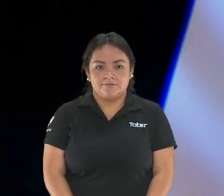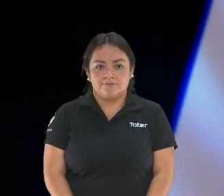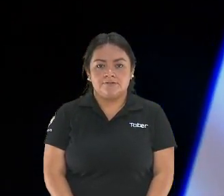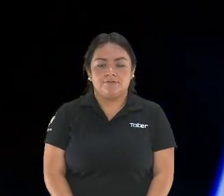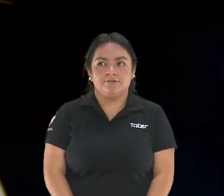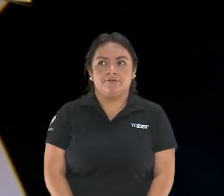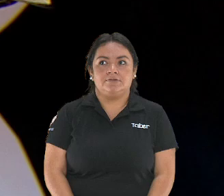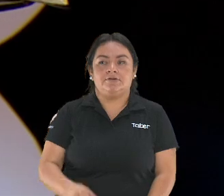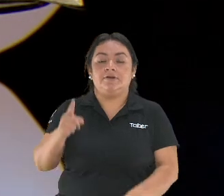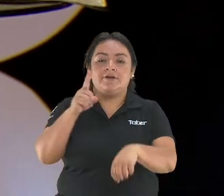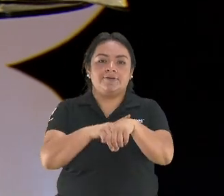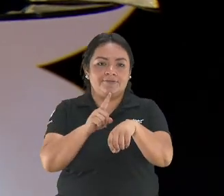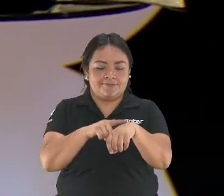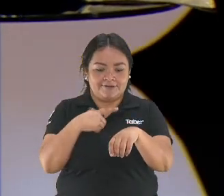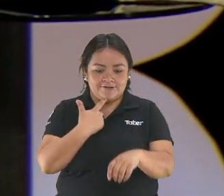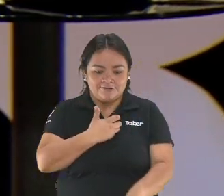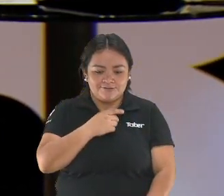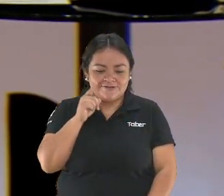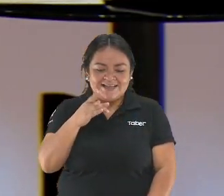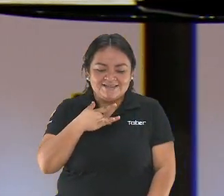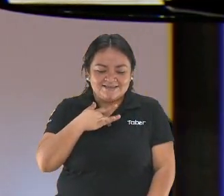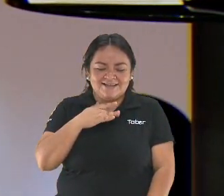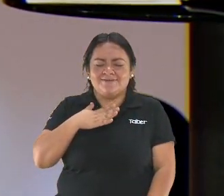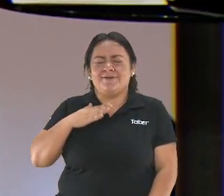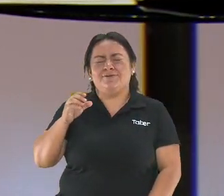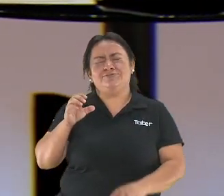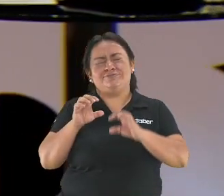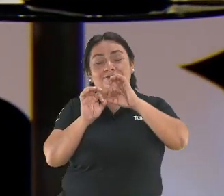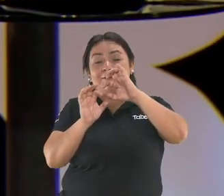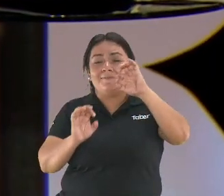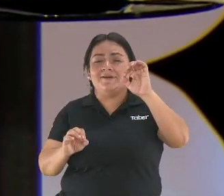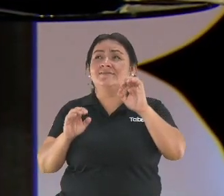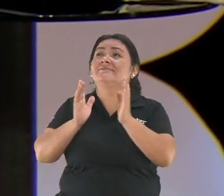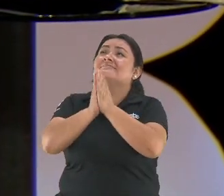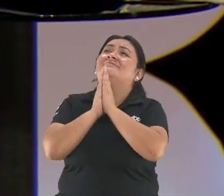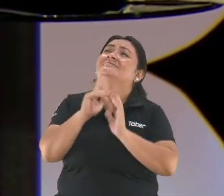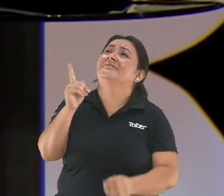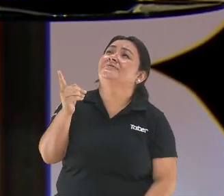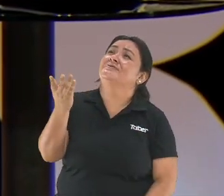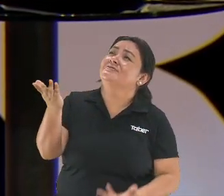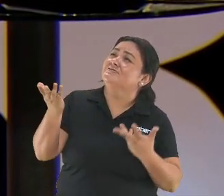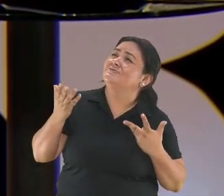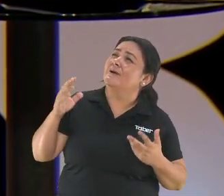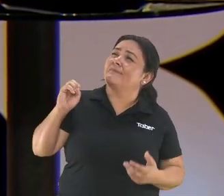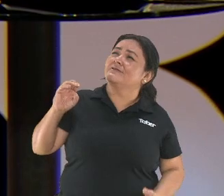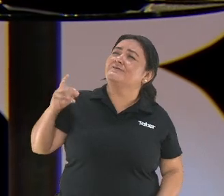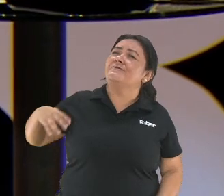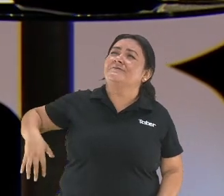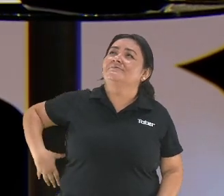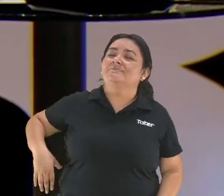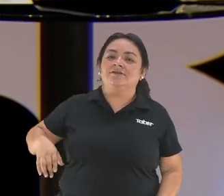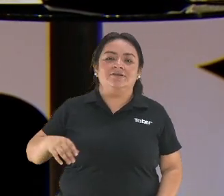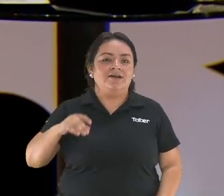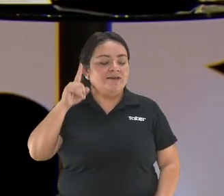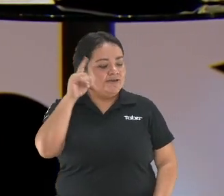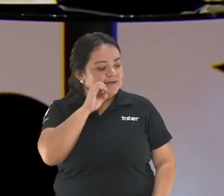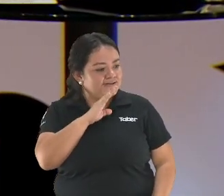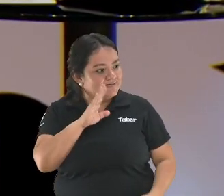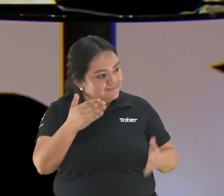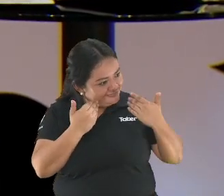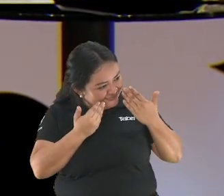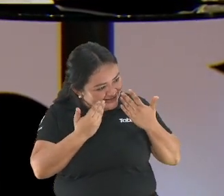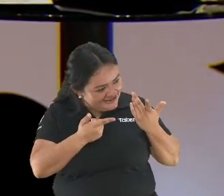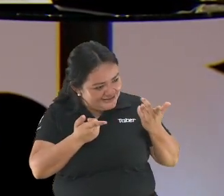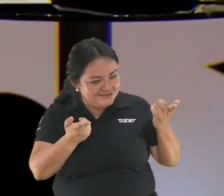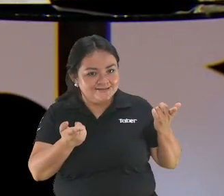decía que en momentos en los cuales él se siente mal por su dolor de espalda y le clama al señor por eso y el señor le dice mira gloria te